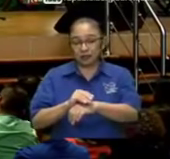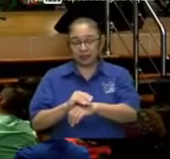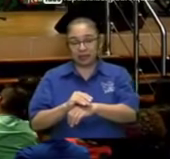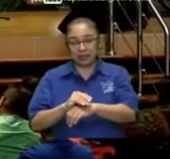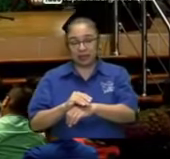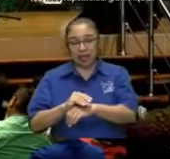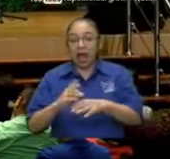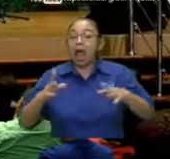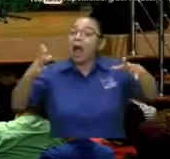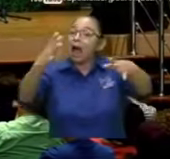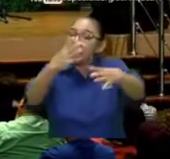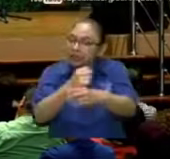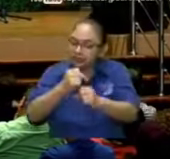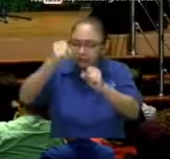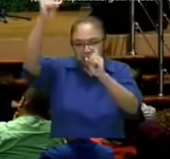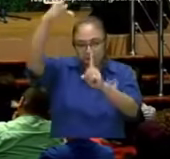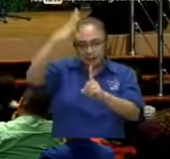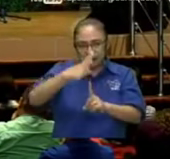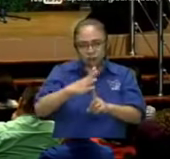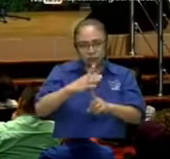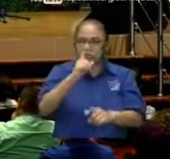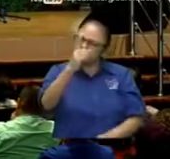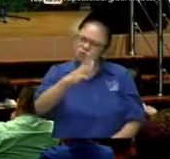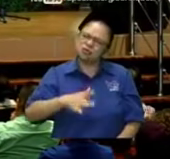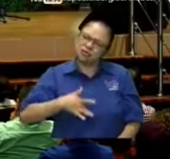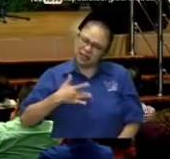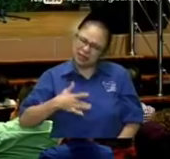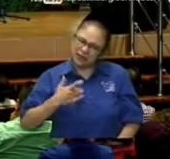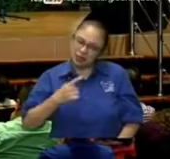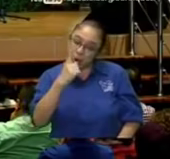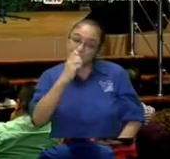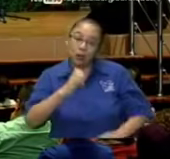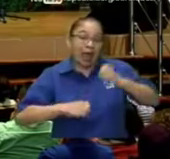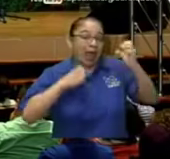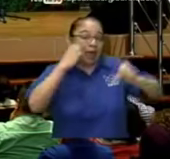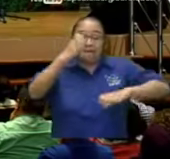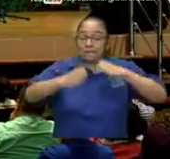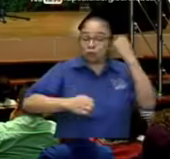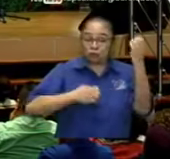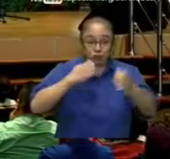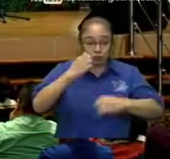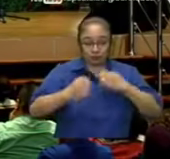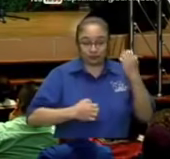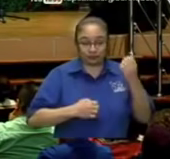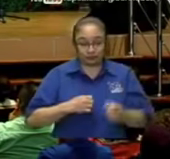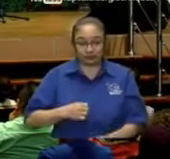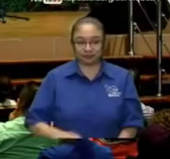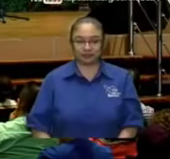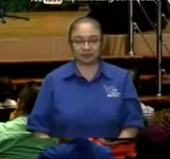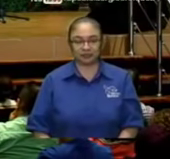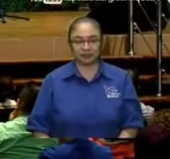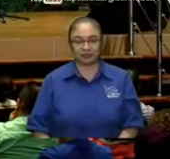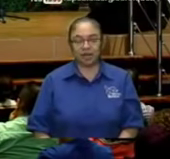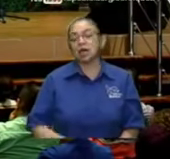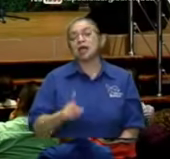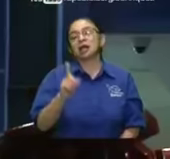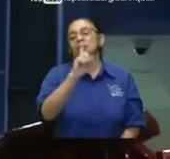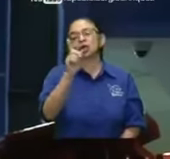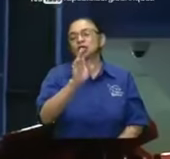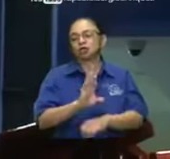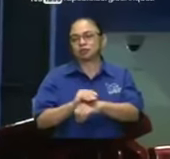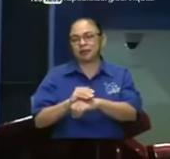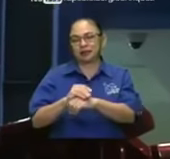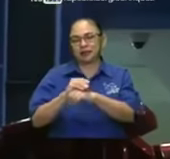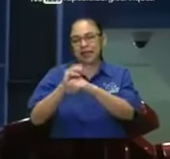bendición. Un sentimiento, una emoción, nos impide obtener, percibir las cosas como